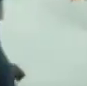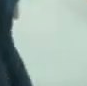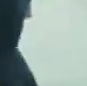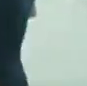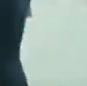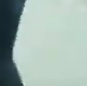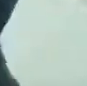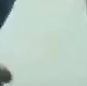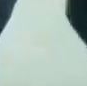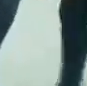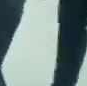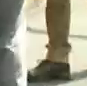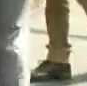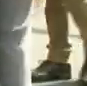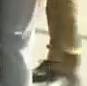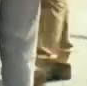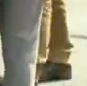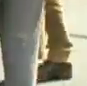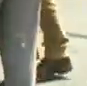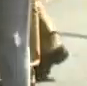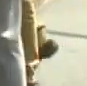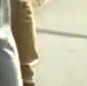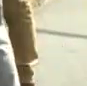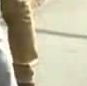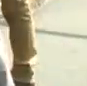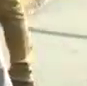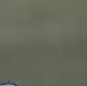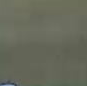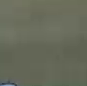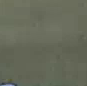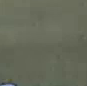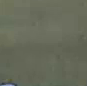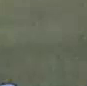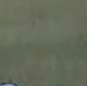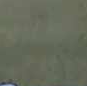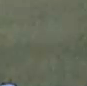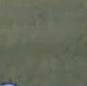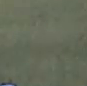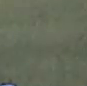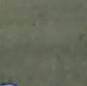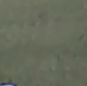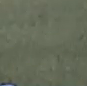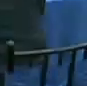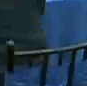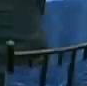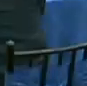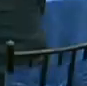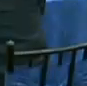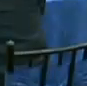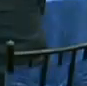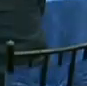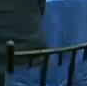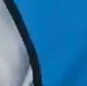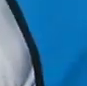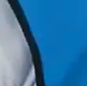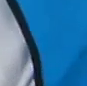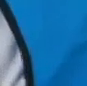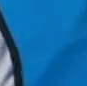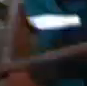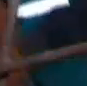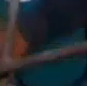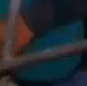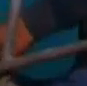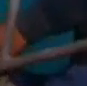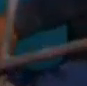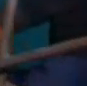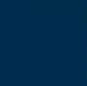Movimientos indígenas del Ecuador anuncian movilizaciones tras la carta que Guillermo Lasso publicó el fin de semana con respecto al recuento de votos.